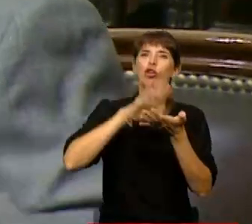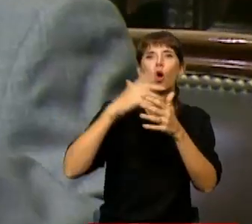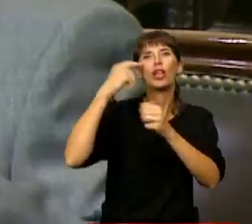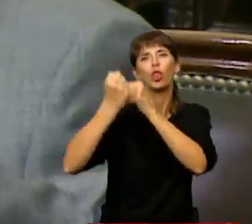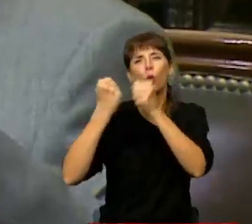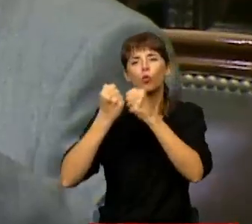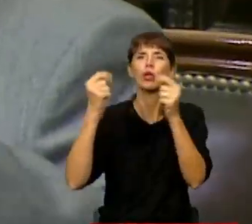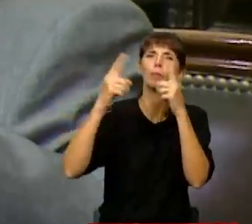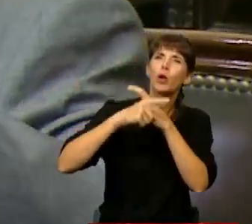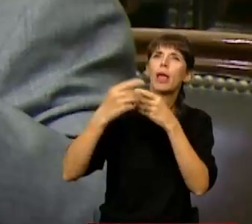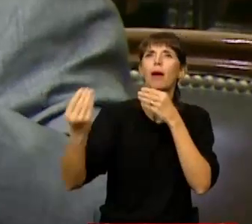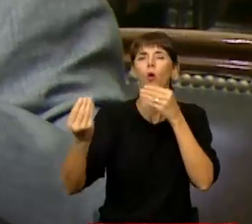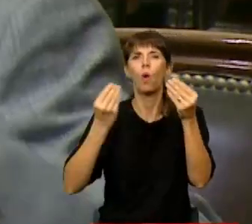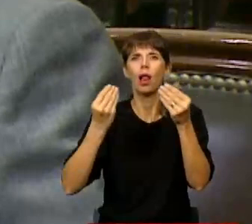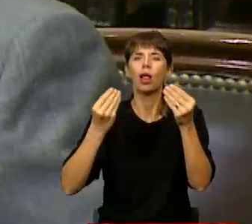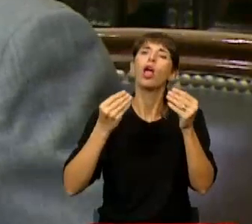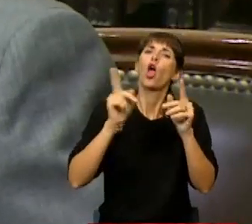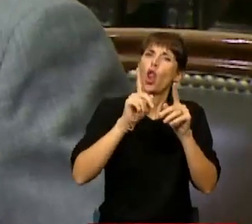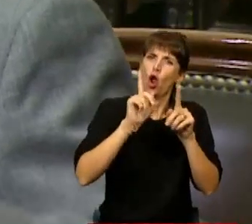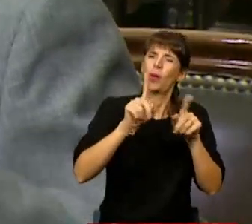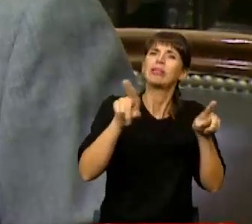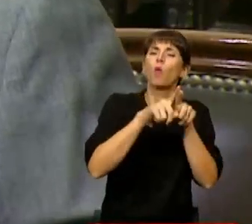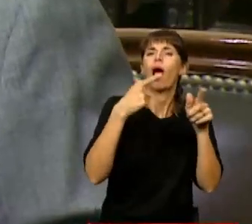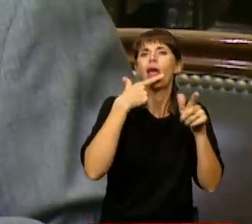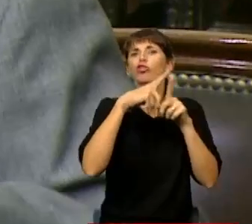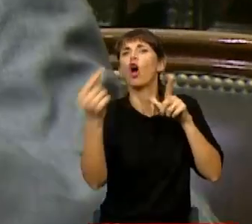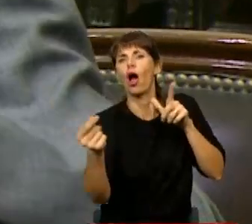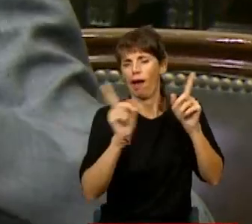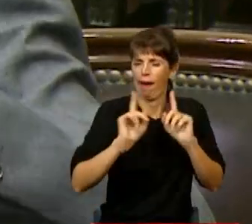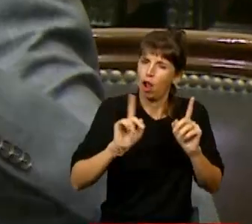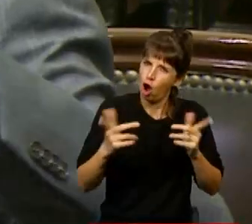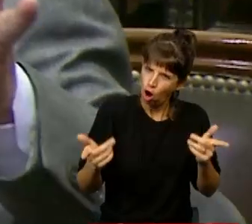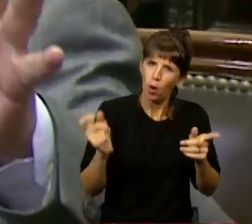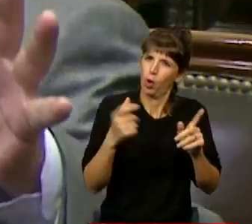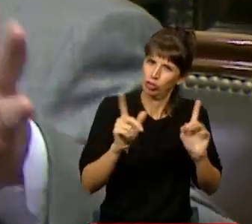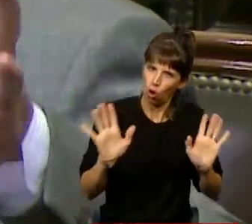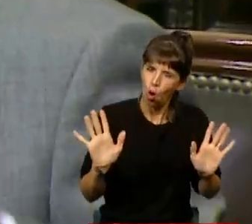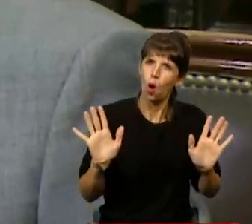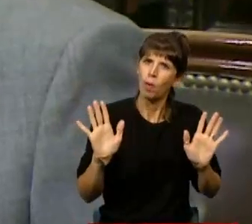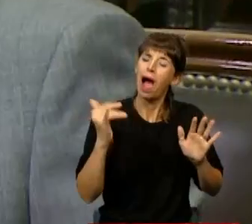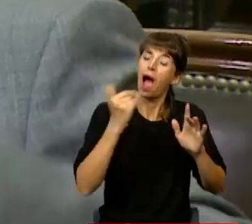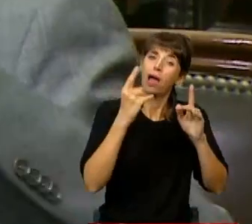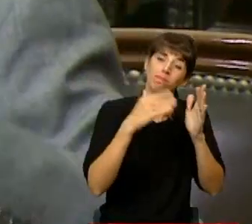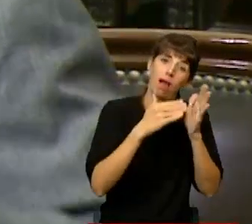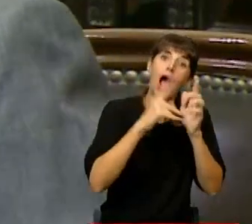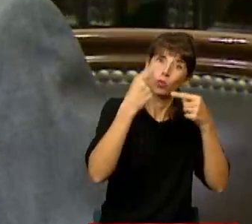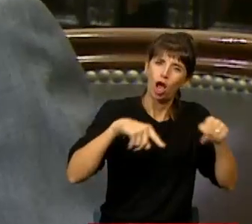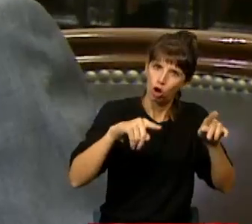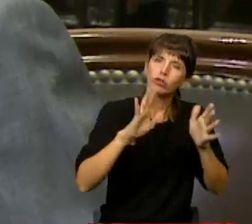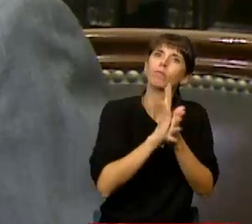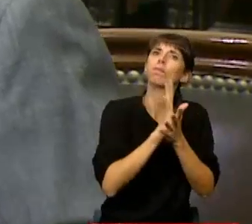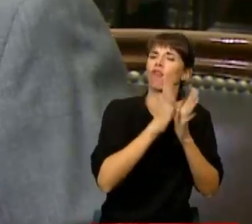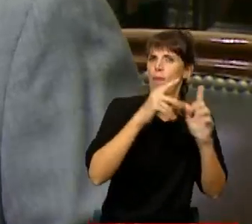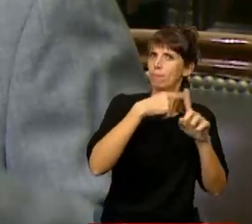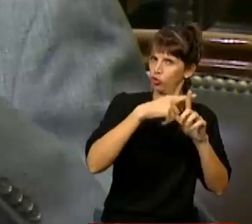industrial. Es cierto, no es un commodity común, es algo que tiene efectos positivos en un aspecto y que se pueden